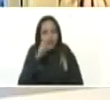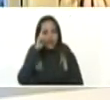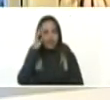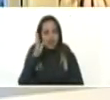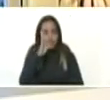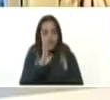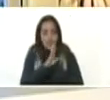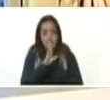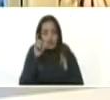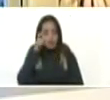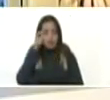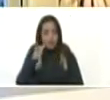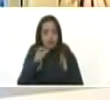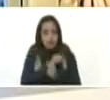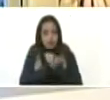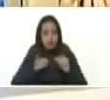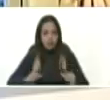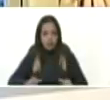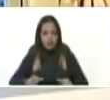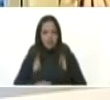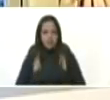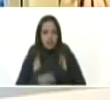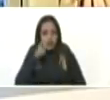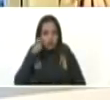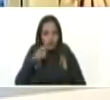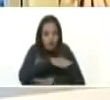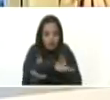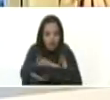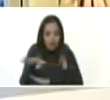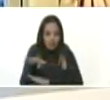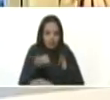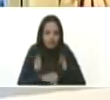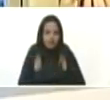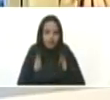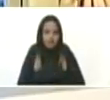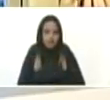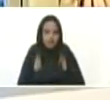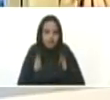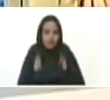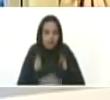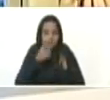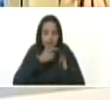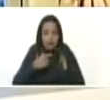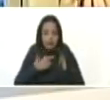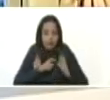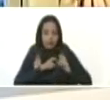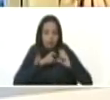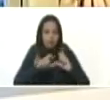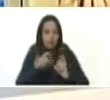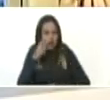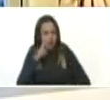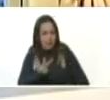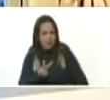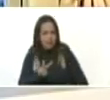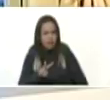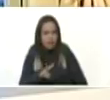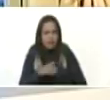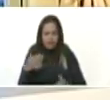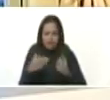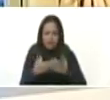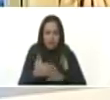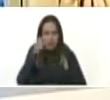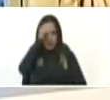de Portuguesa, al pueblo de los llanos. Talento de corazón. ¿Han visto el programa Talento de Corazón todos los